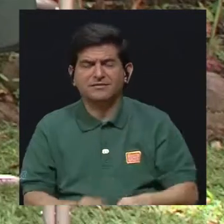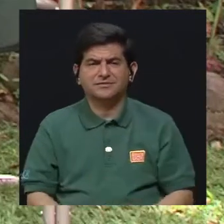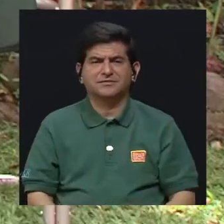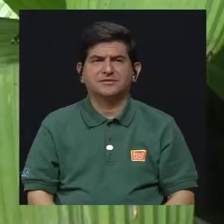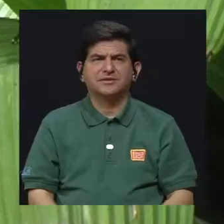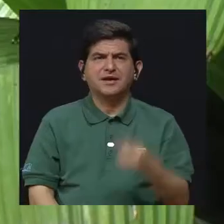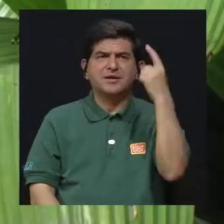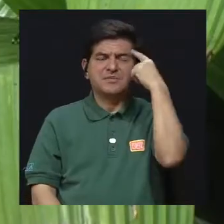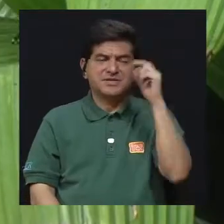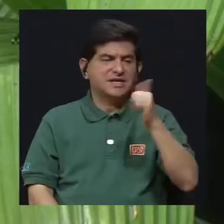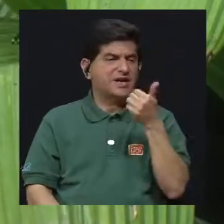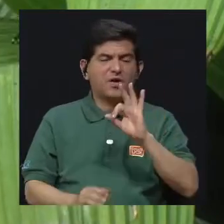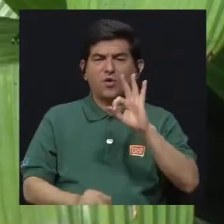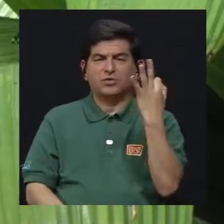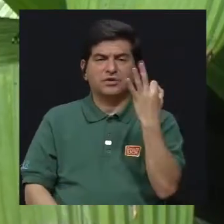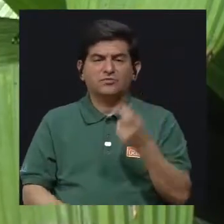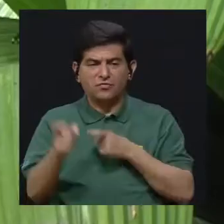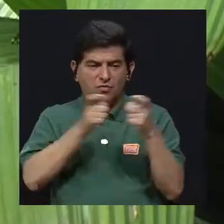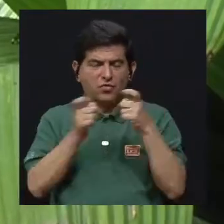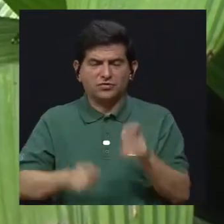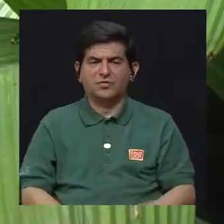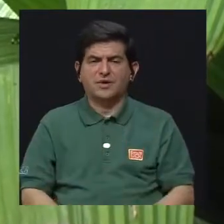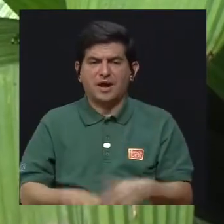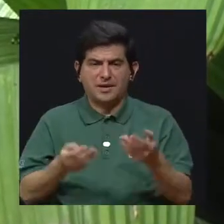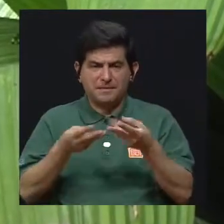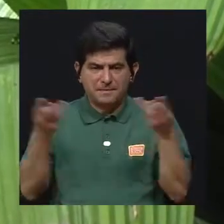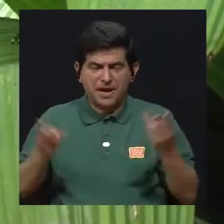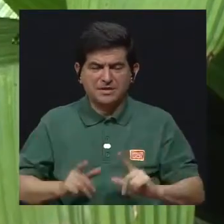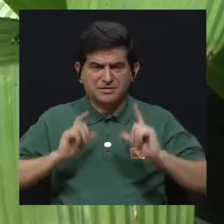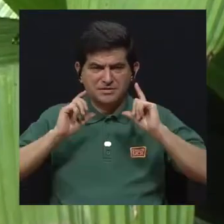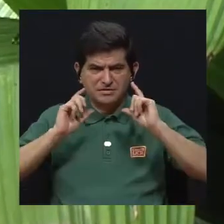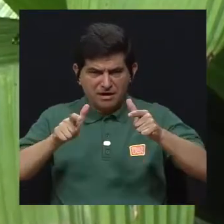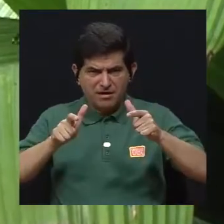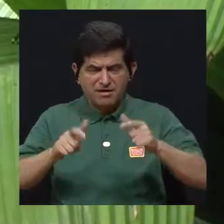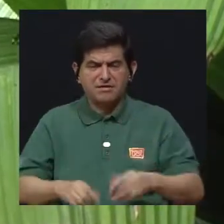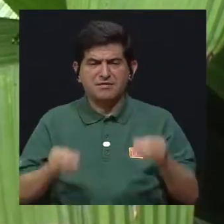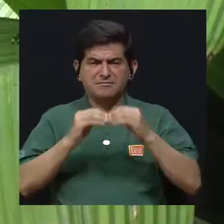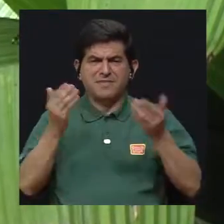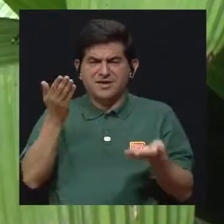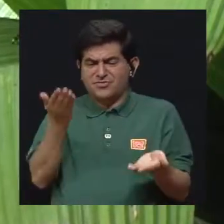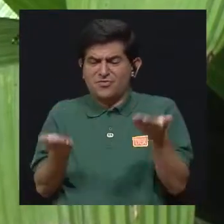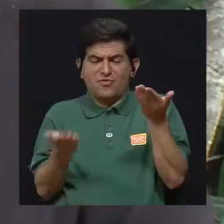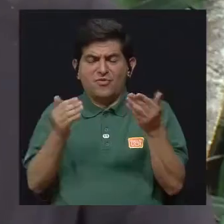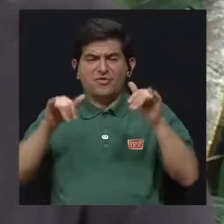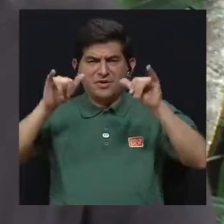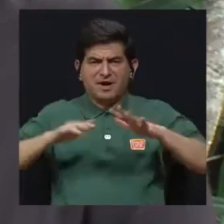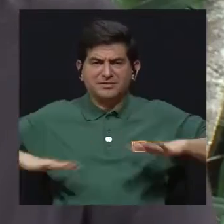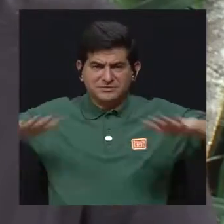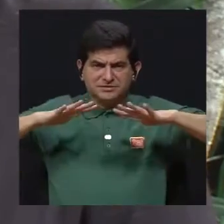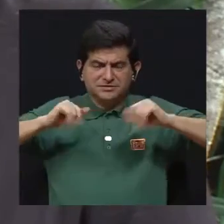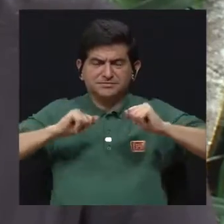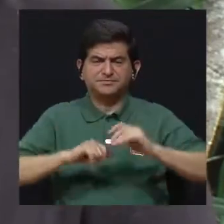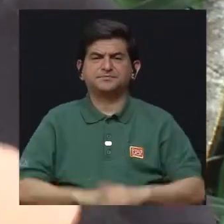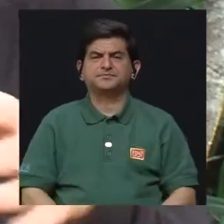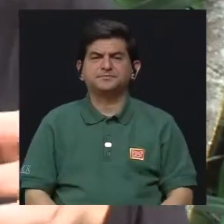son estas otras formas de manejar los residuos sólidos que son más equilibradas, más sostenibles. Claro,